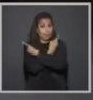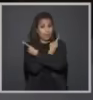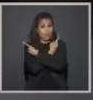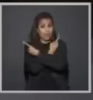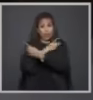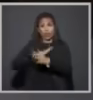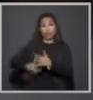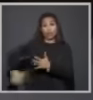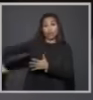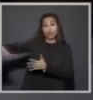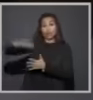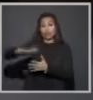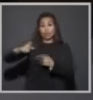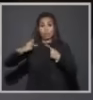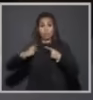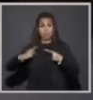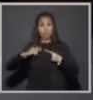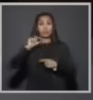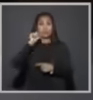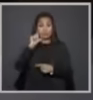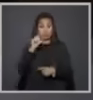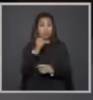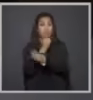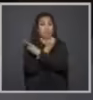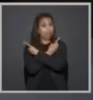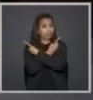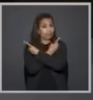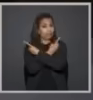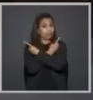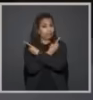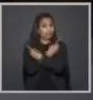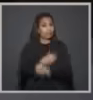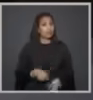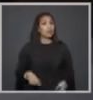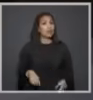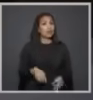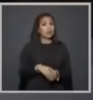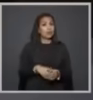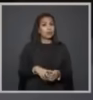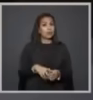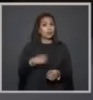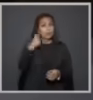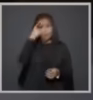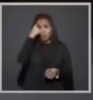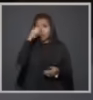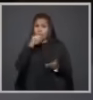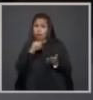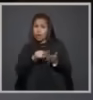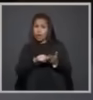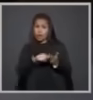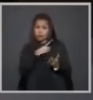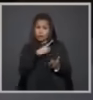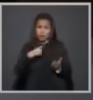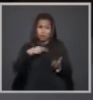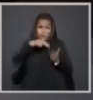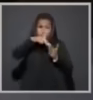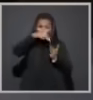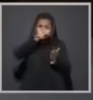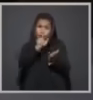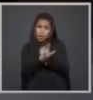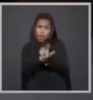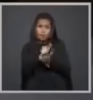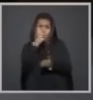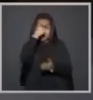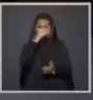también. ¿Y crees tú que basta con ser honesto para ser presidente? Sí, creo que es lo más